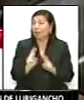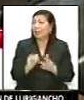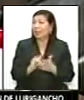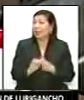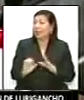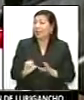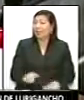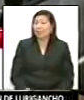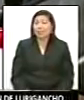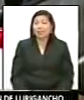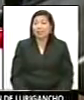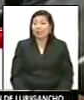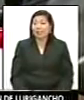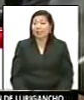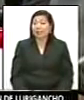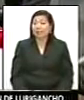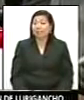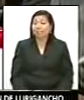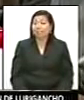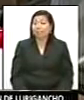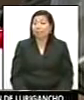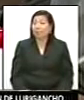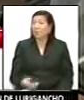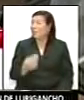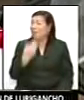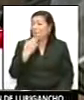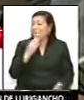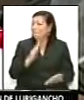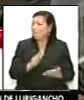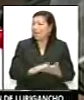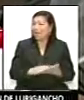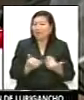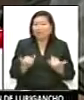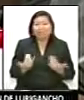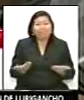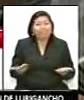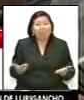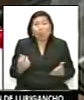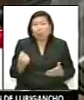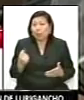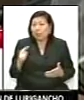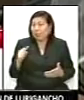hace el Ejecutivo, presidente, en la observación es irreal, porque aquí no es que los